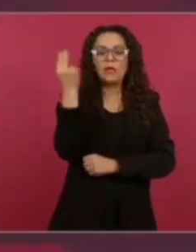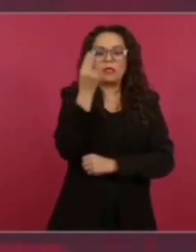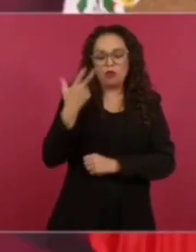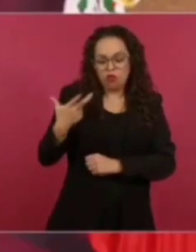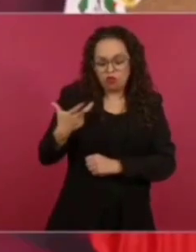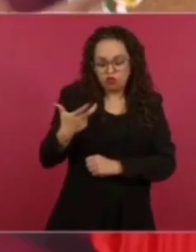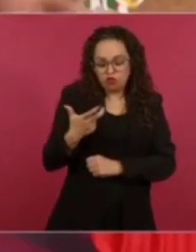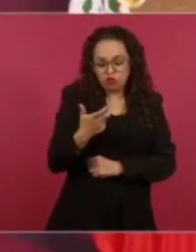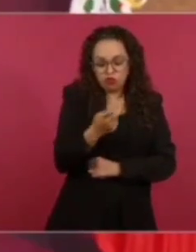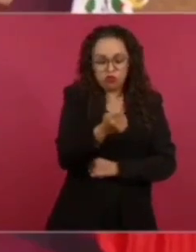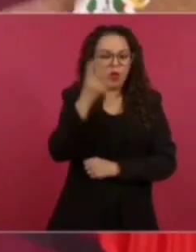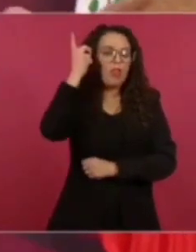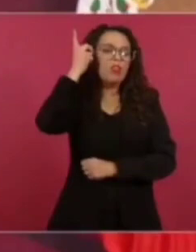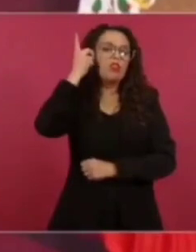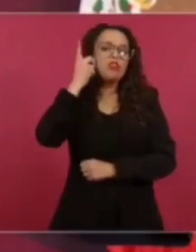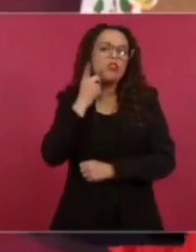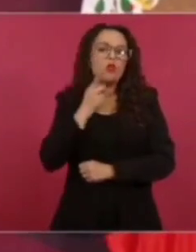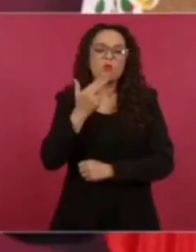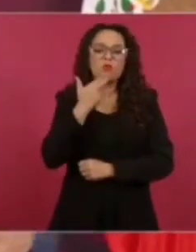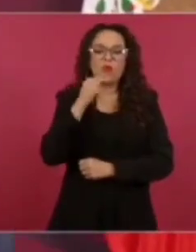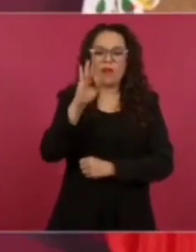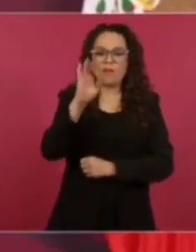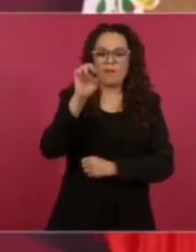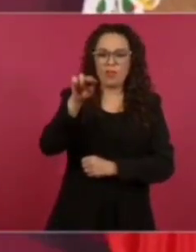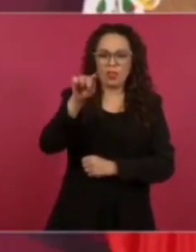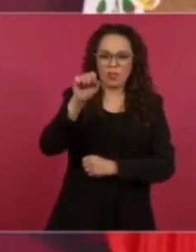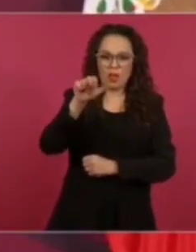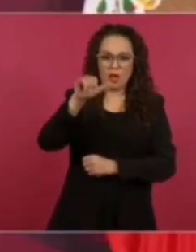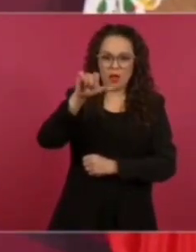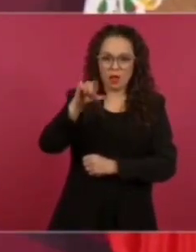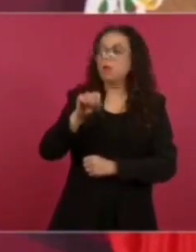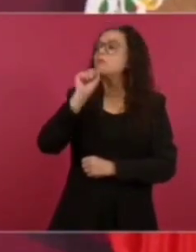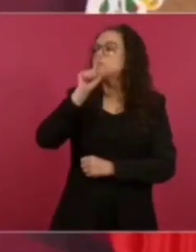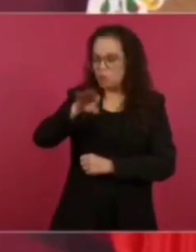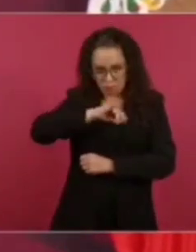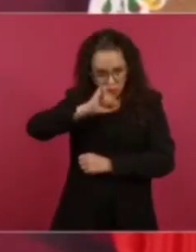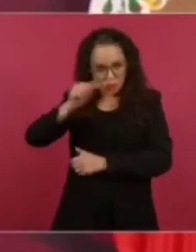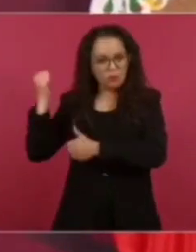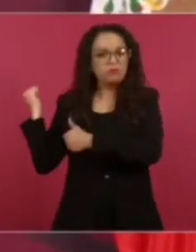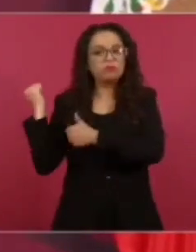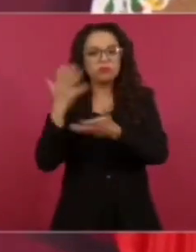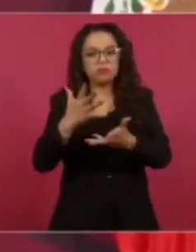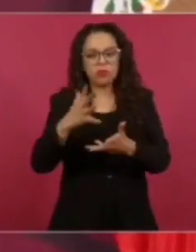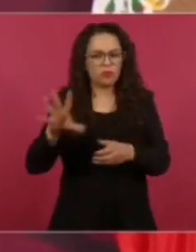de lo más delicado de manejo. Todo completo.